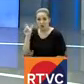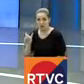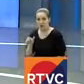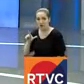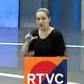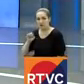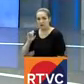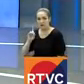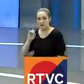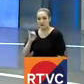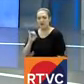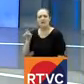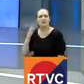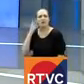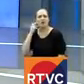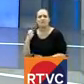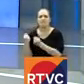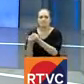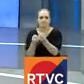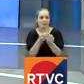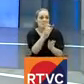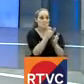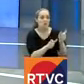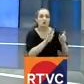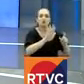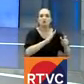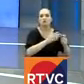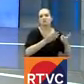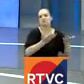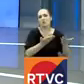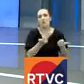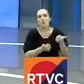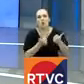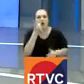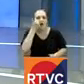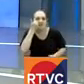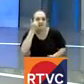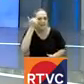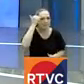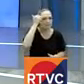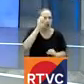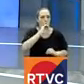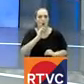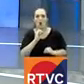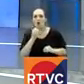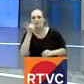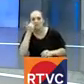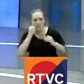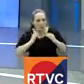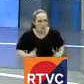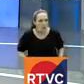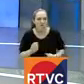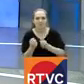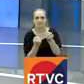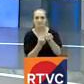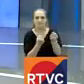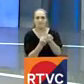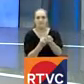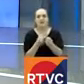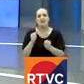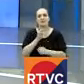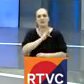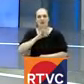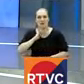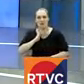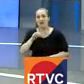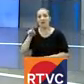diariamente ayuda a quienes por enfermedades mentales o físicas necesitan terapia ocupacional. Ella realiza sus prácticas en el Hospital de la Victoria,